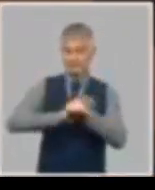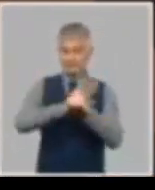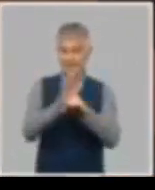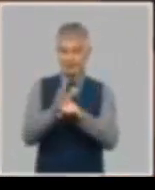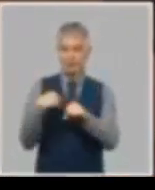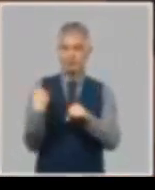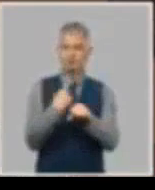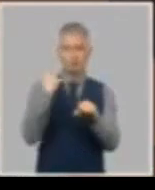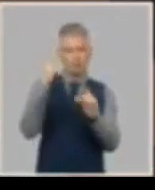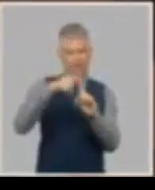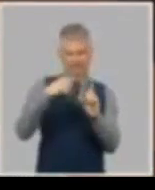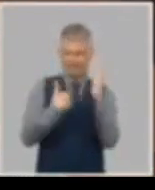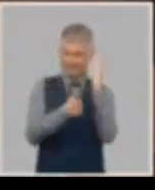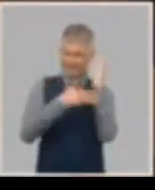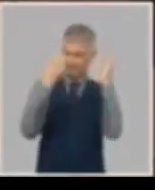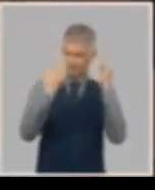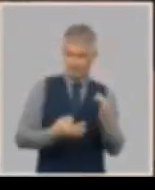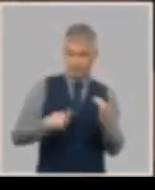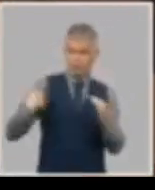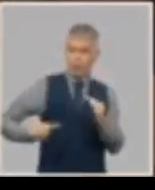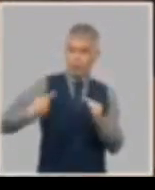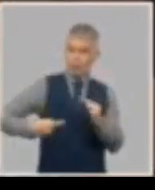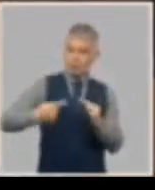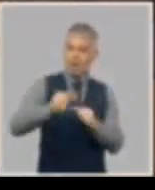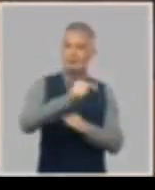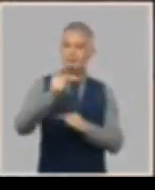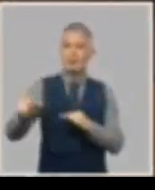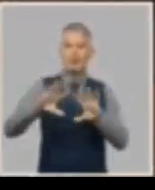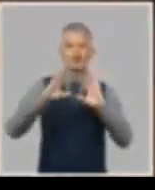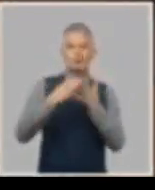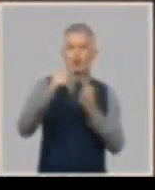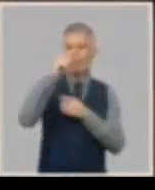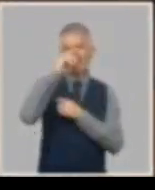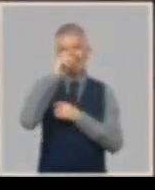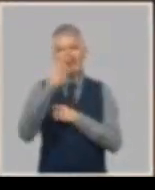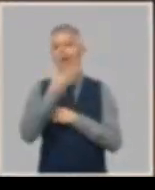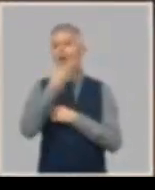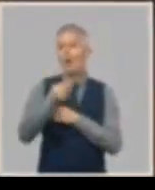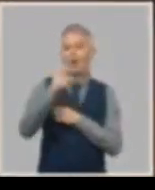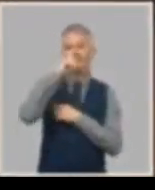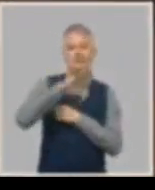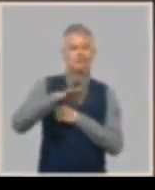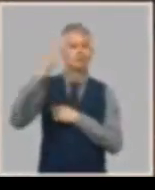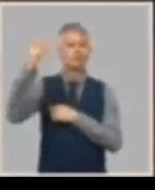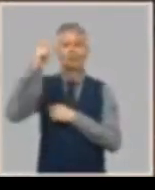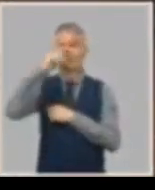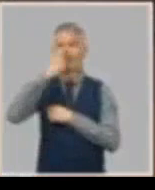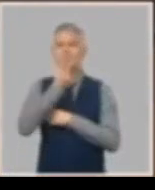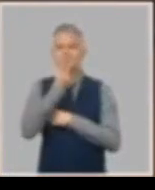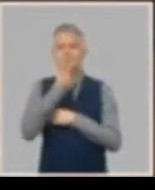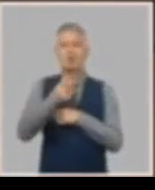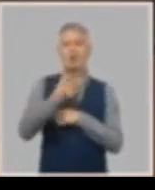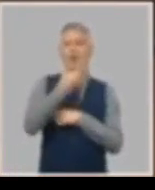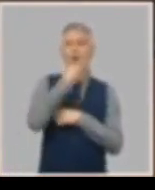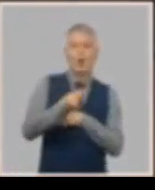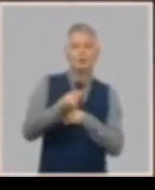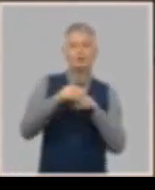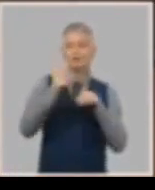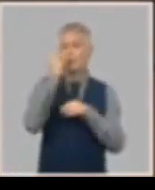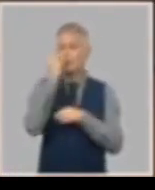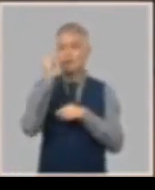cotidianas en personas de todas las edades y oficios mujeres y hombres jóvenes y ancianos